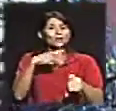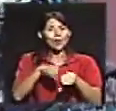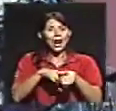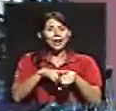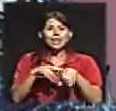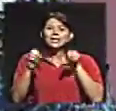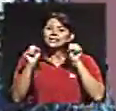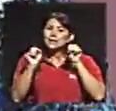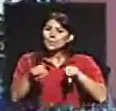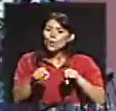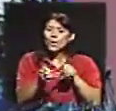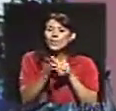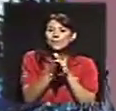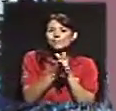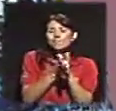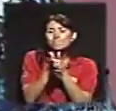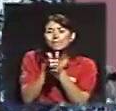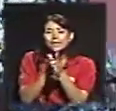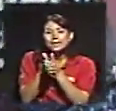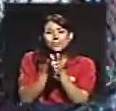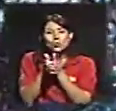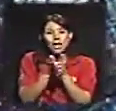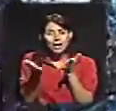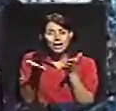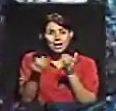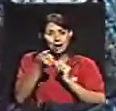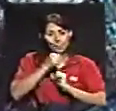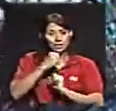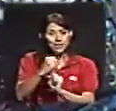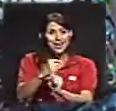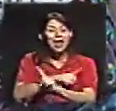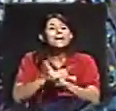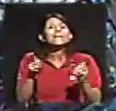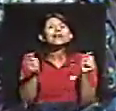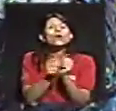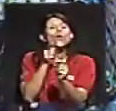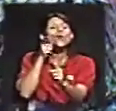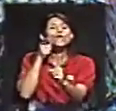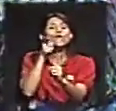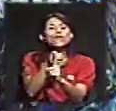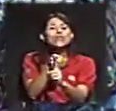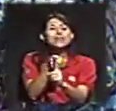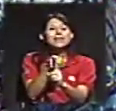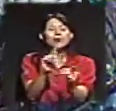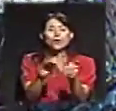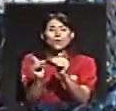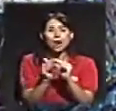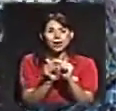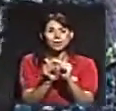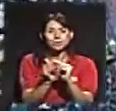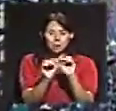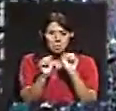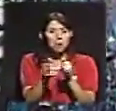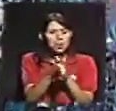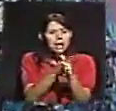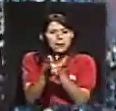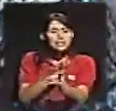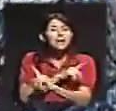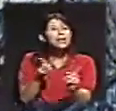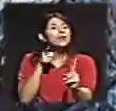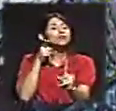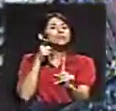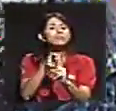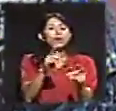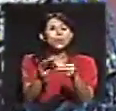digamos, explotar por parte de la municipalidad, pero con un fin, digamos, comunal. que es lo único que ahí se